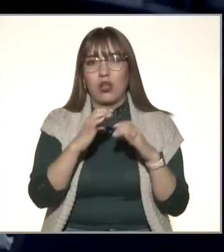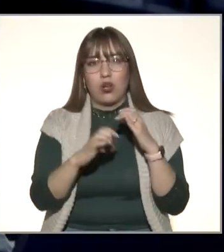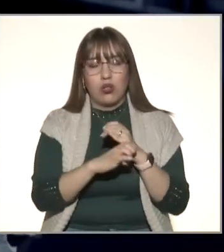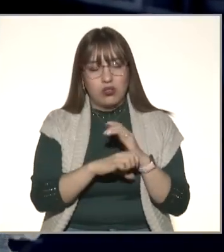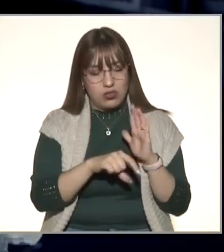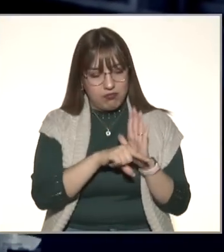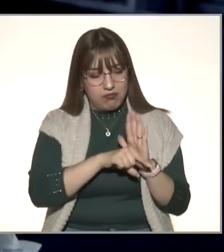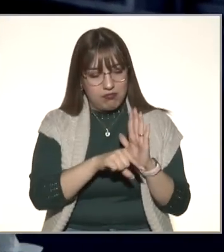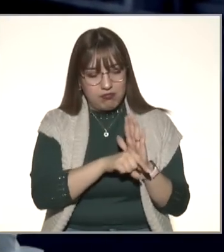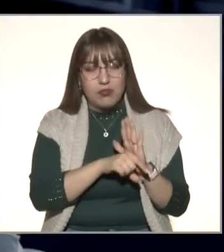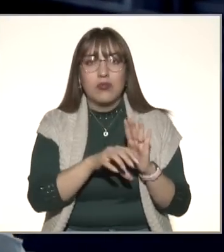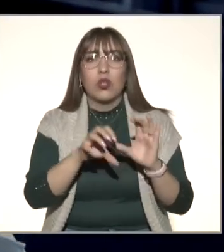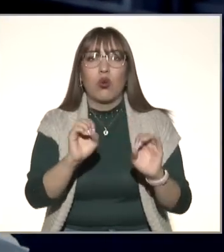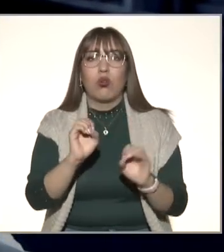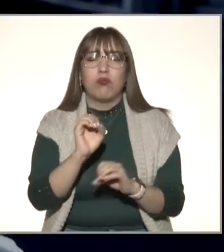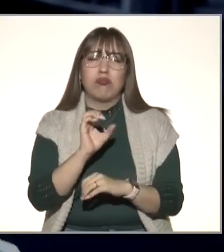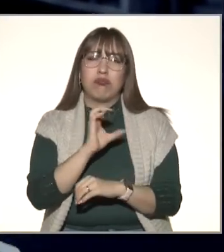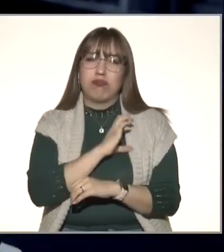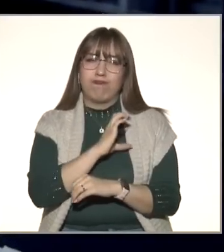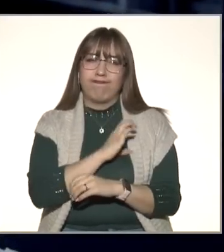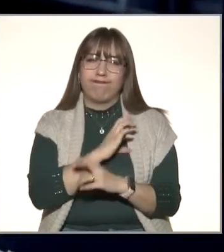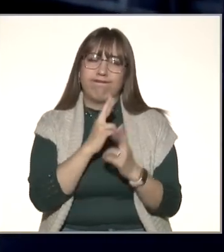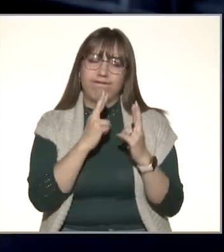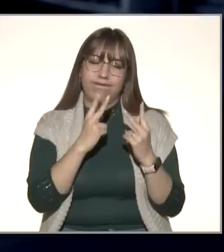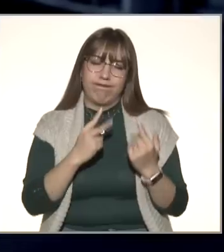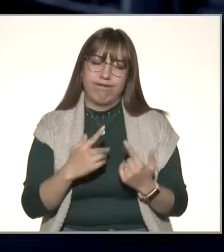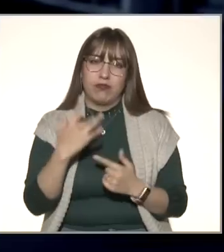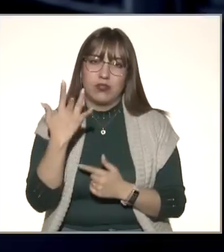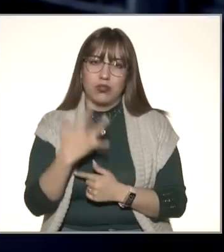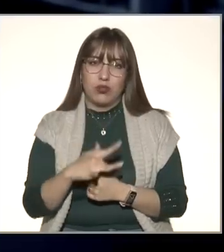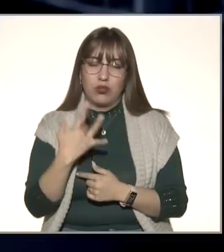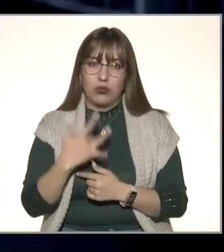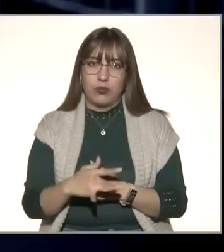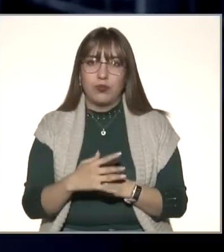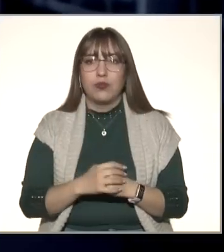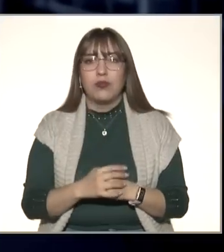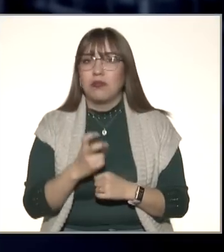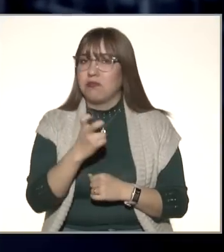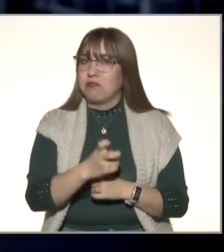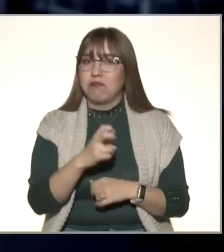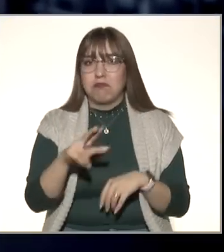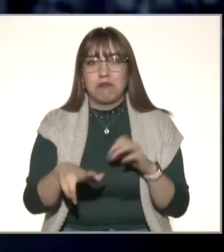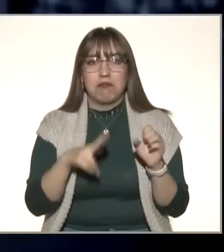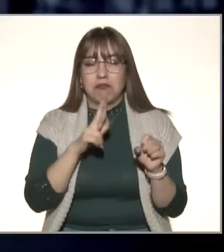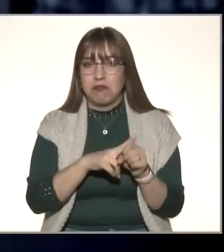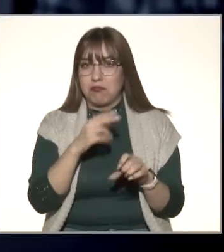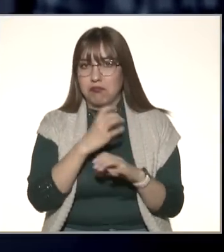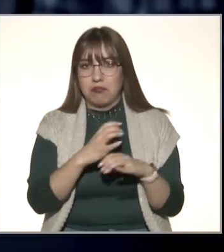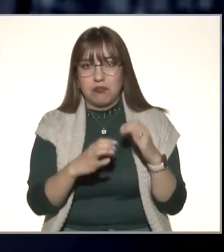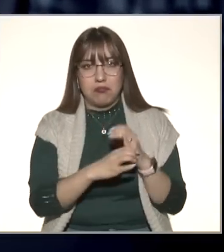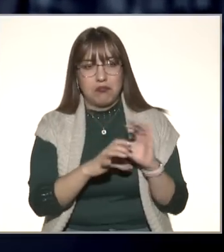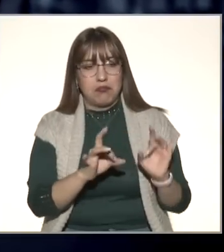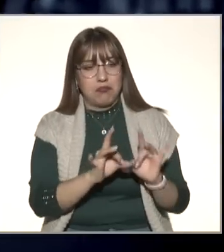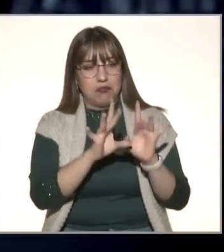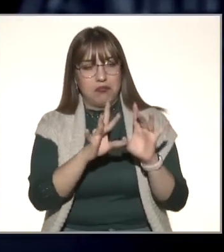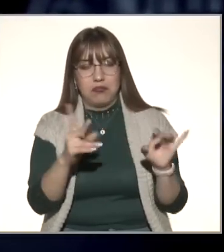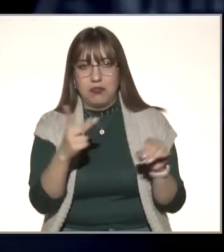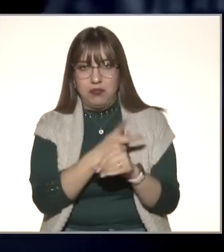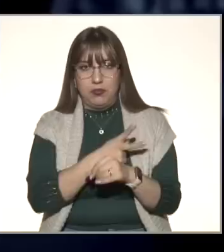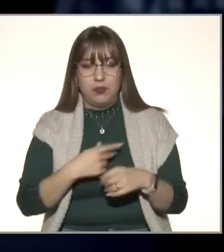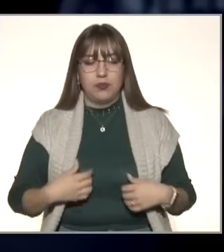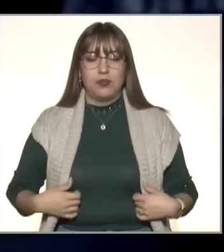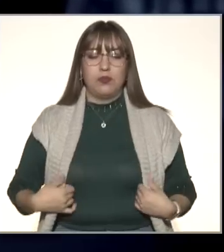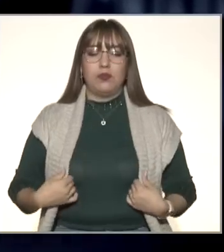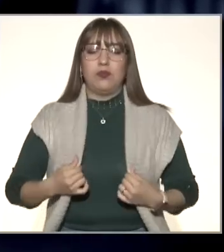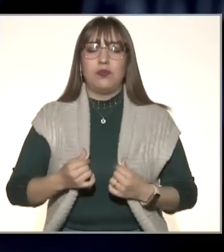o afectivos. Y en ese momento es incontrolable el desborde. Yo creo que hasta tiene su chiste